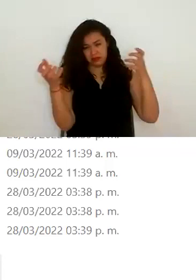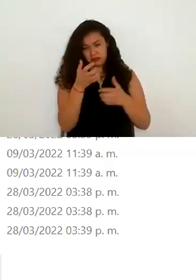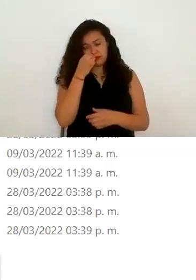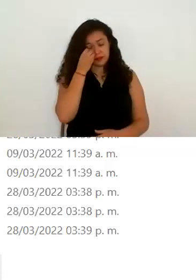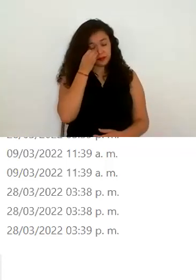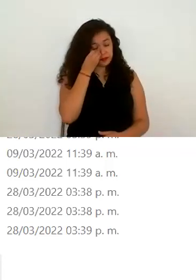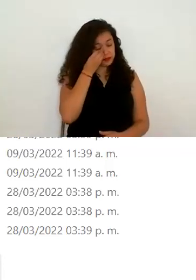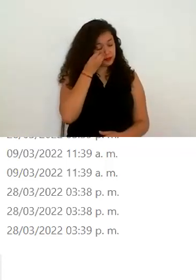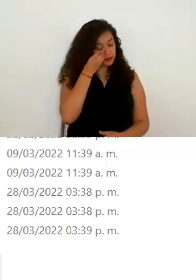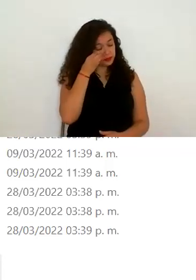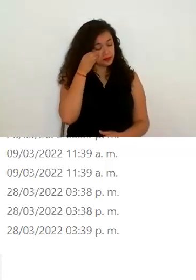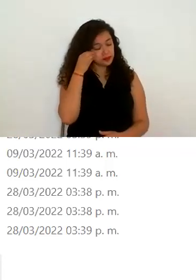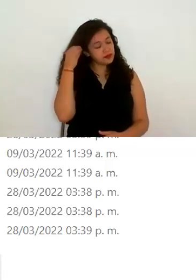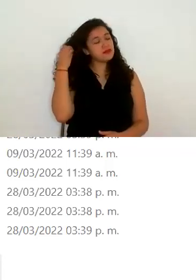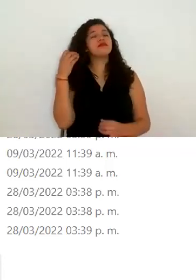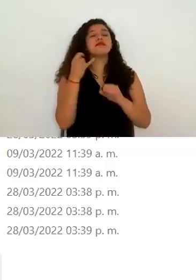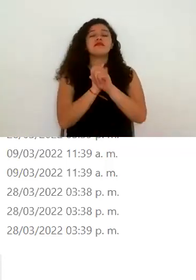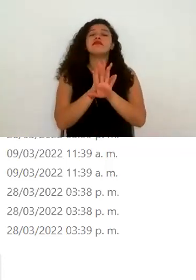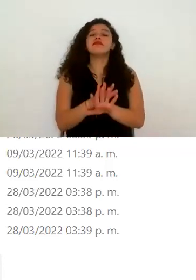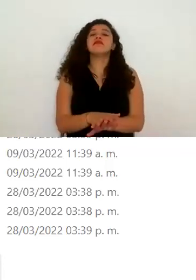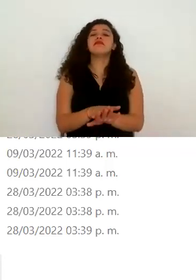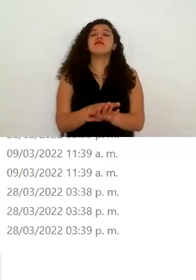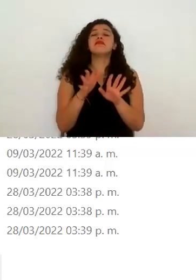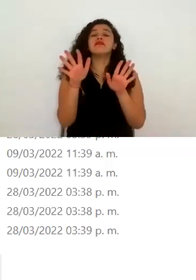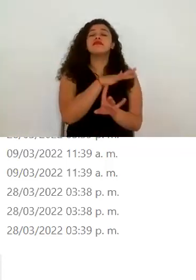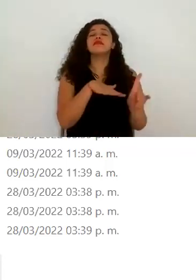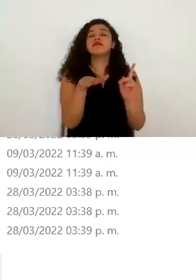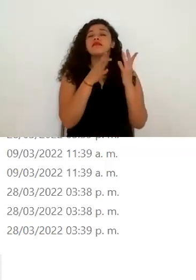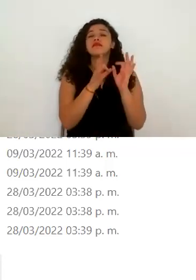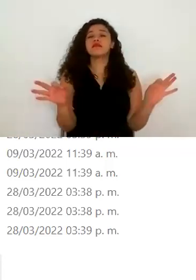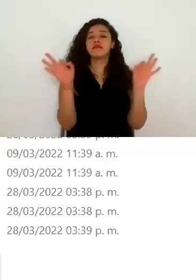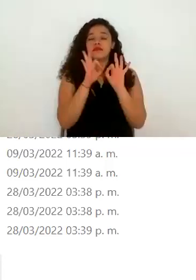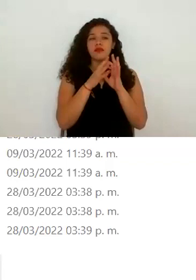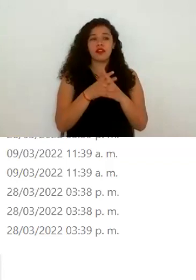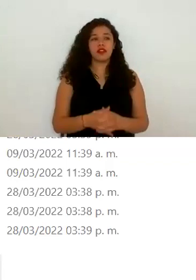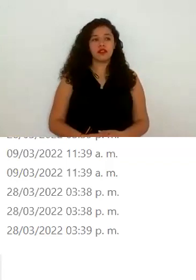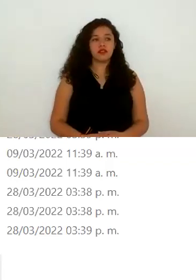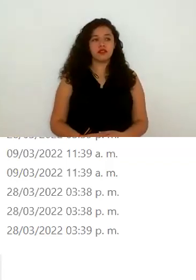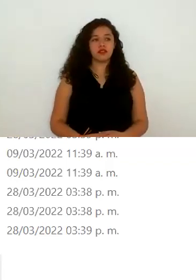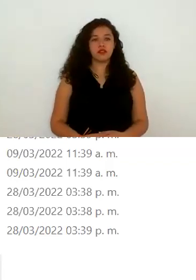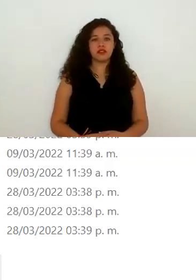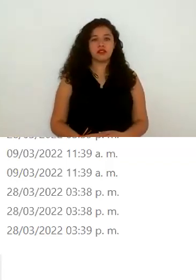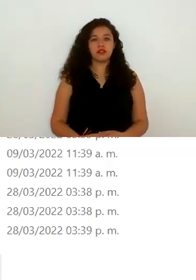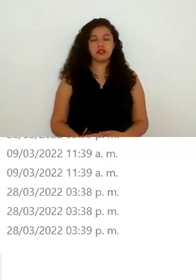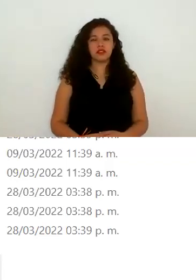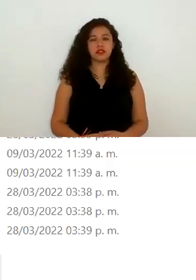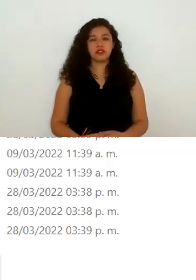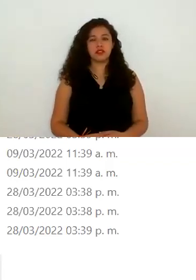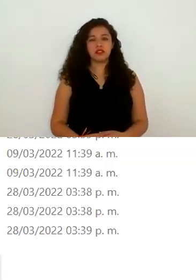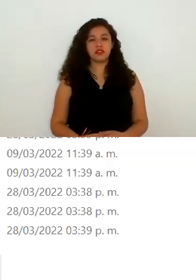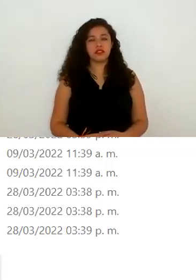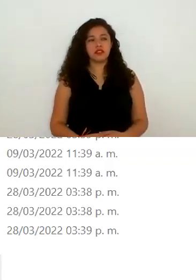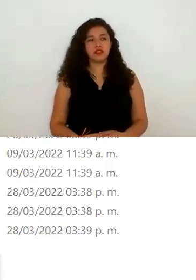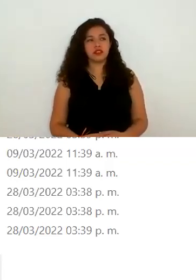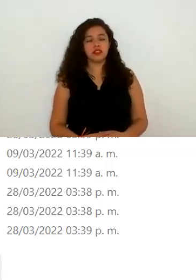otra situación que es importante, siempre hagan respaldos de la documentación que están generando